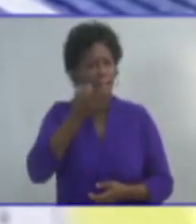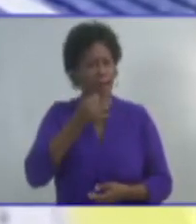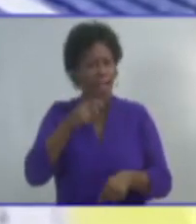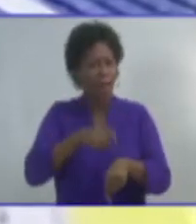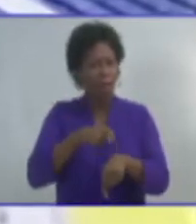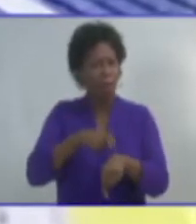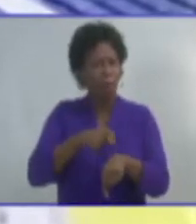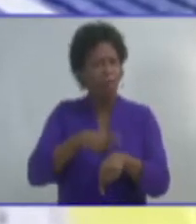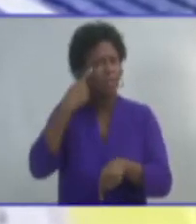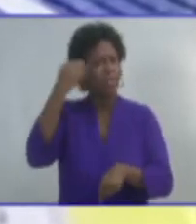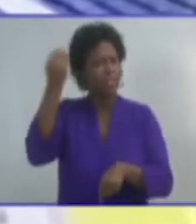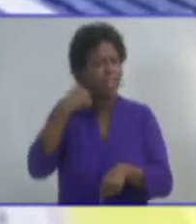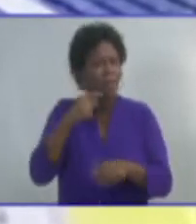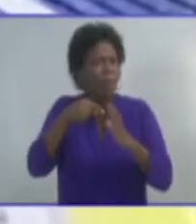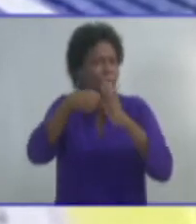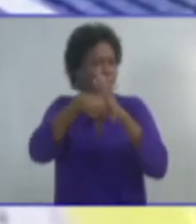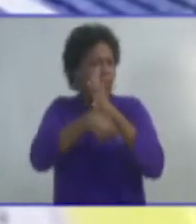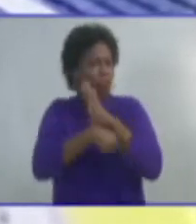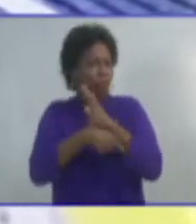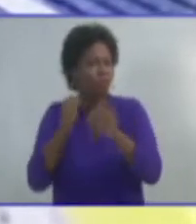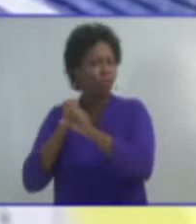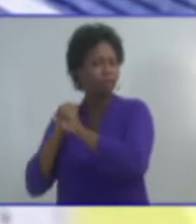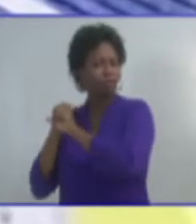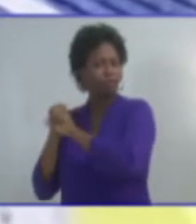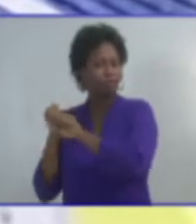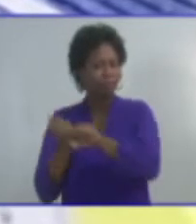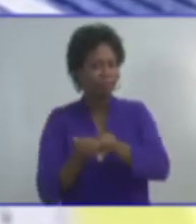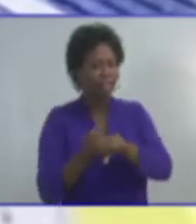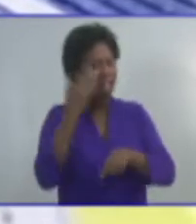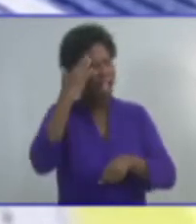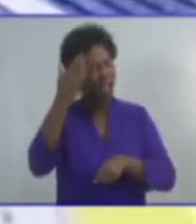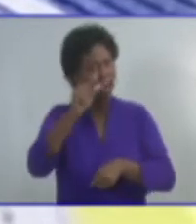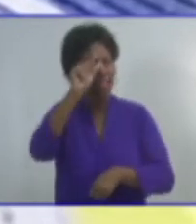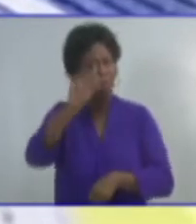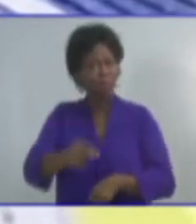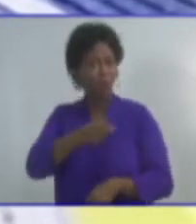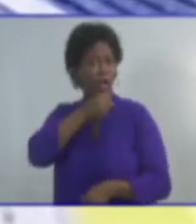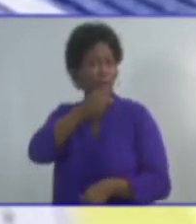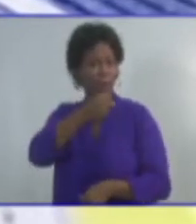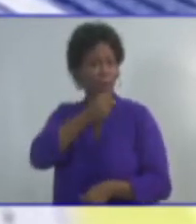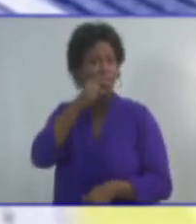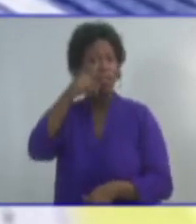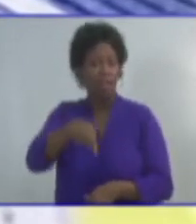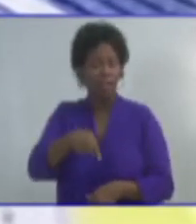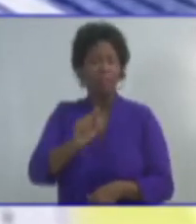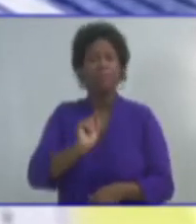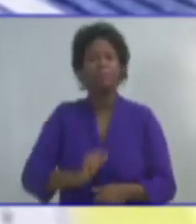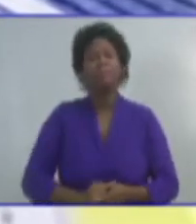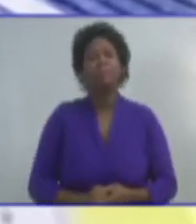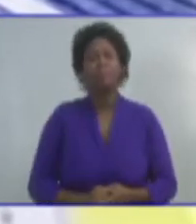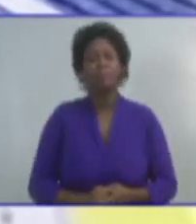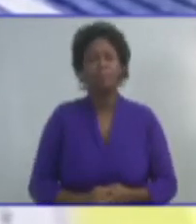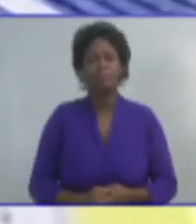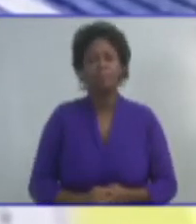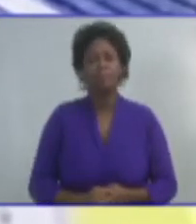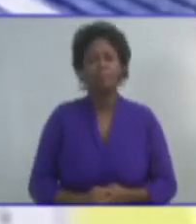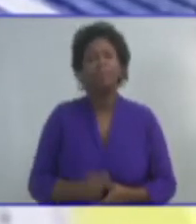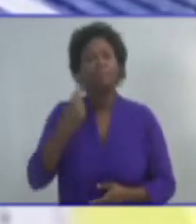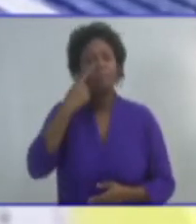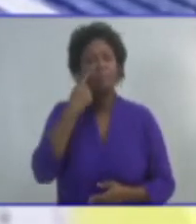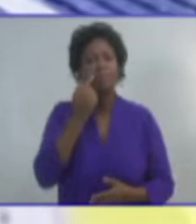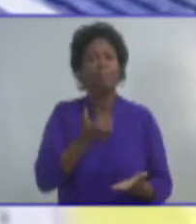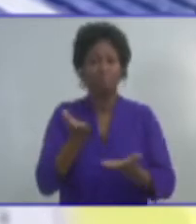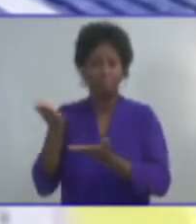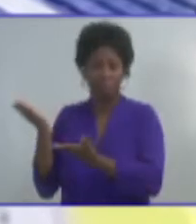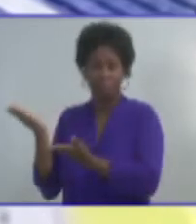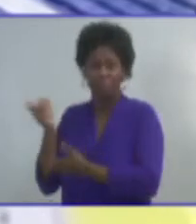para conocer un poquito más de béisbol gracias a nuestro comentarista deportivo Julián Jorge Sánchez Rosell, a quien damos